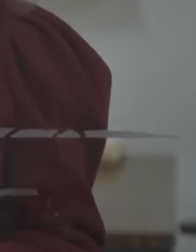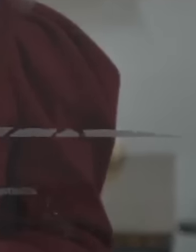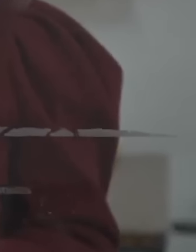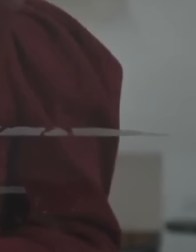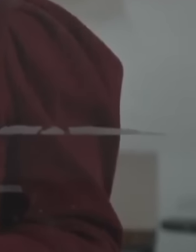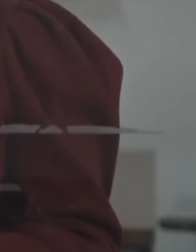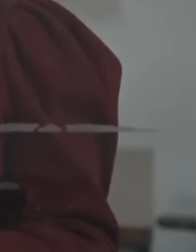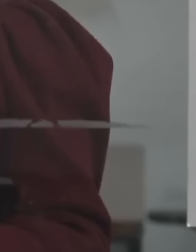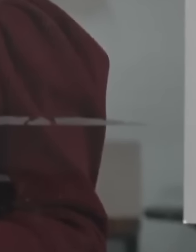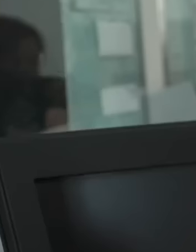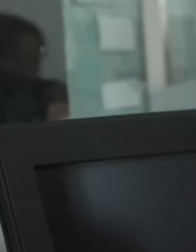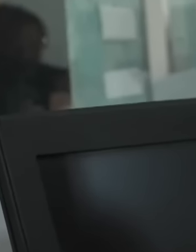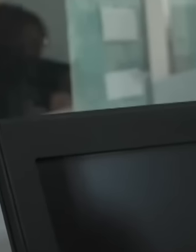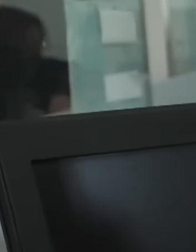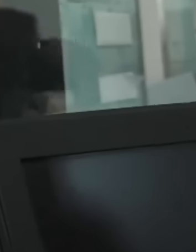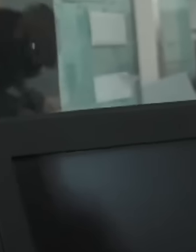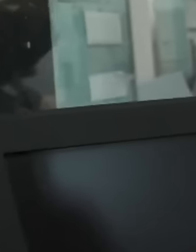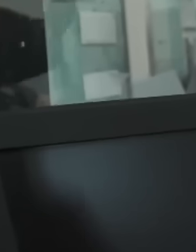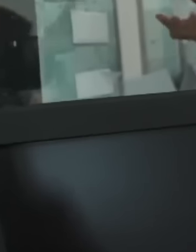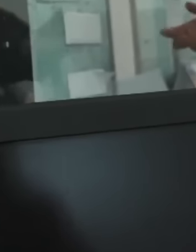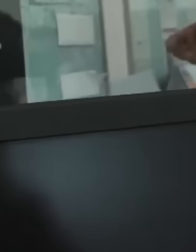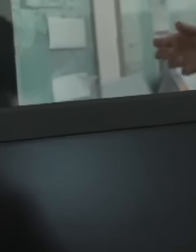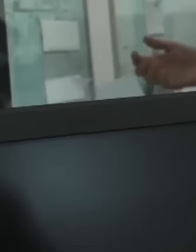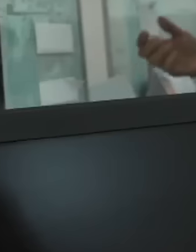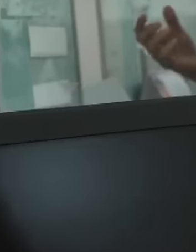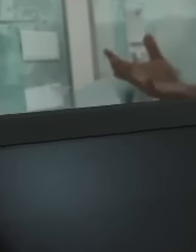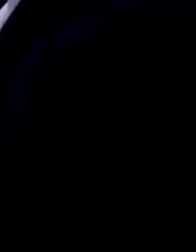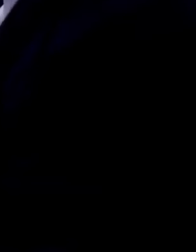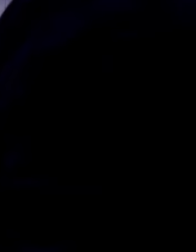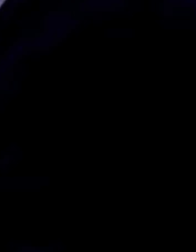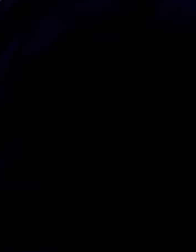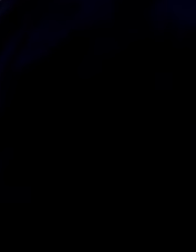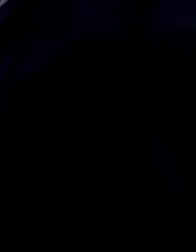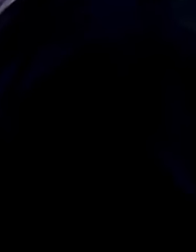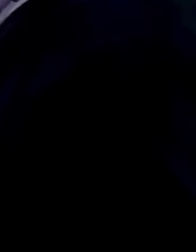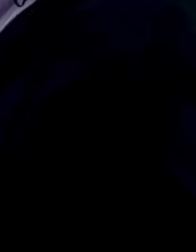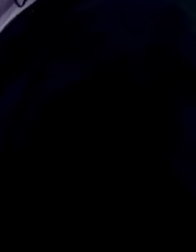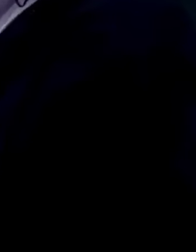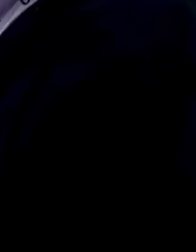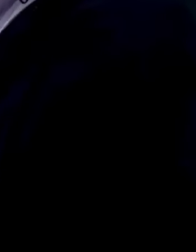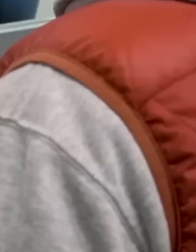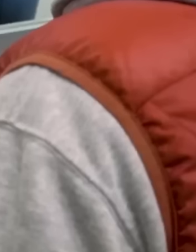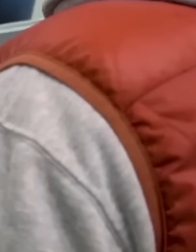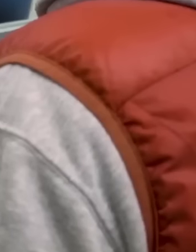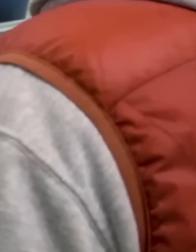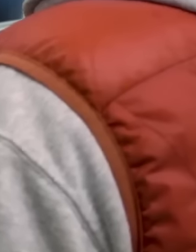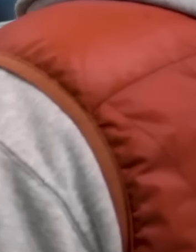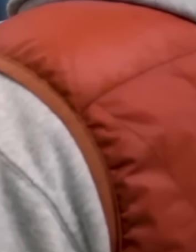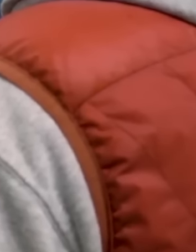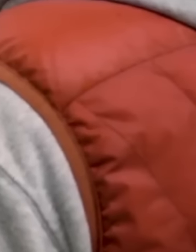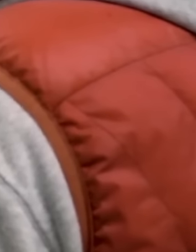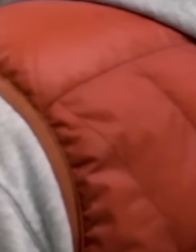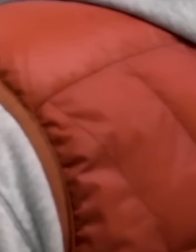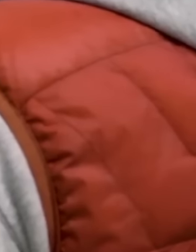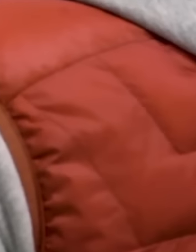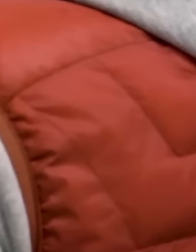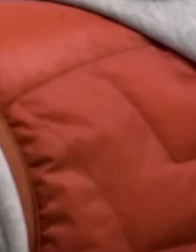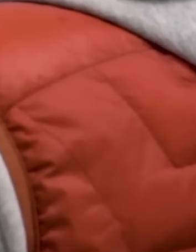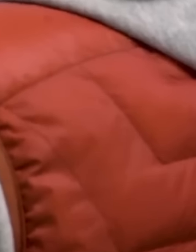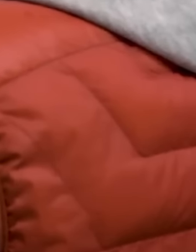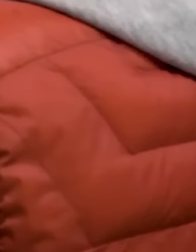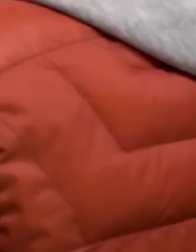has reclamado tu pensión, ahí mismo puedes solicitar su devolución, así como en la ventanilla de atención de tu Afore. Recuerda, para solicitar tu